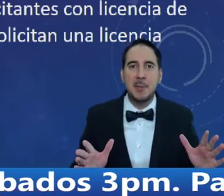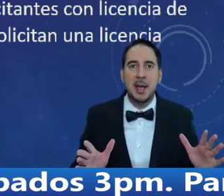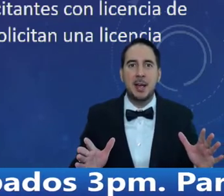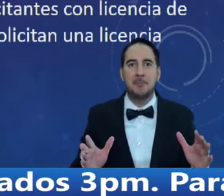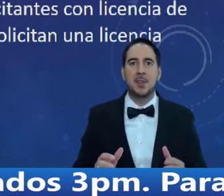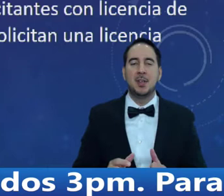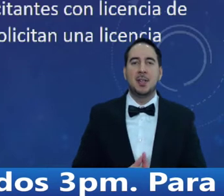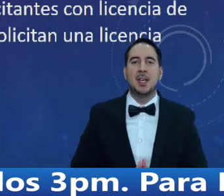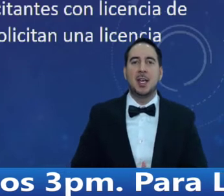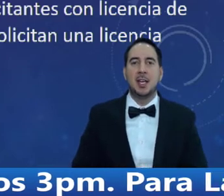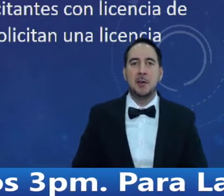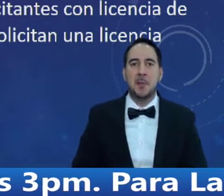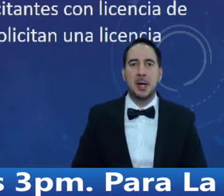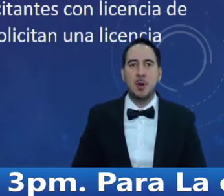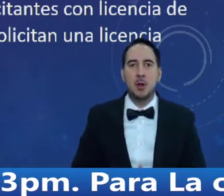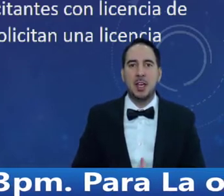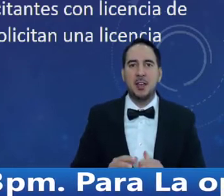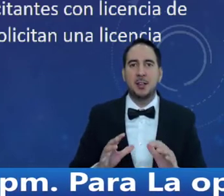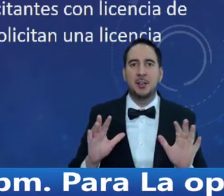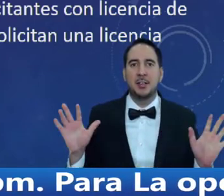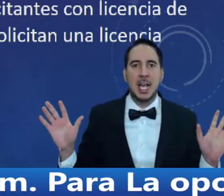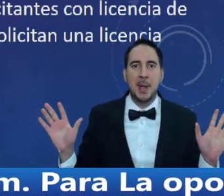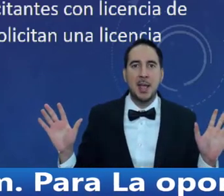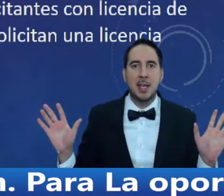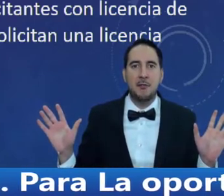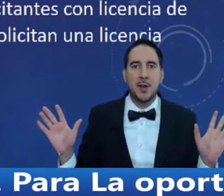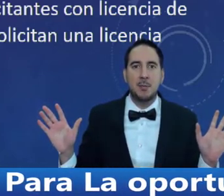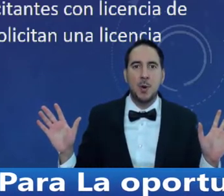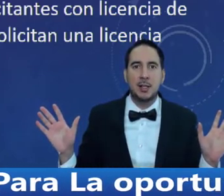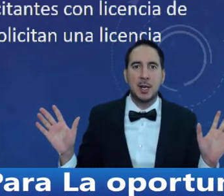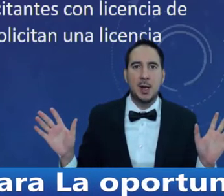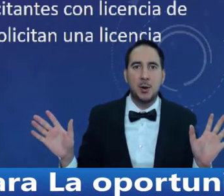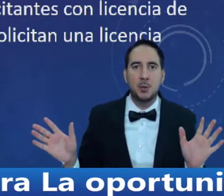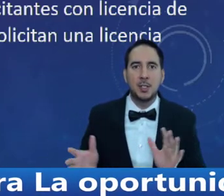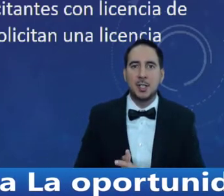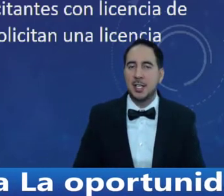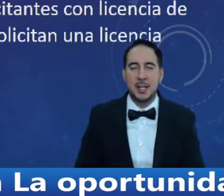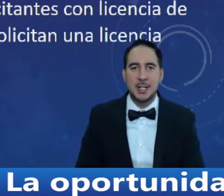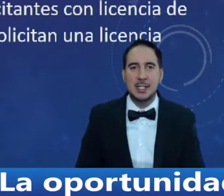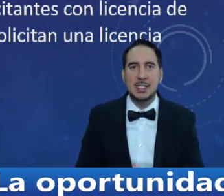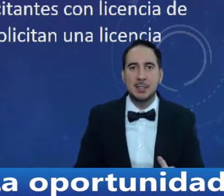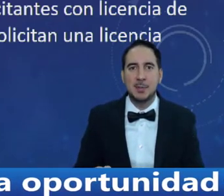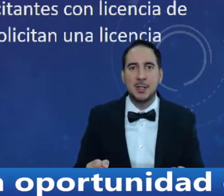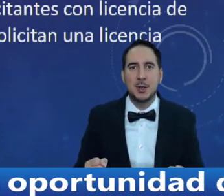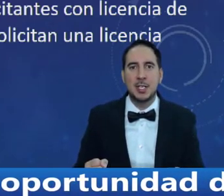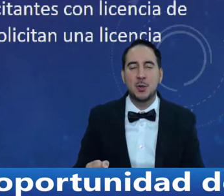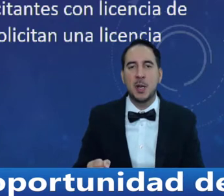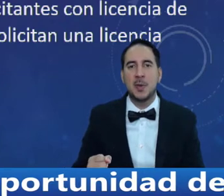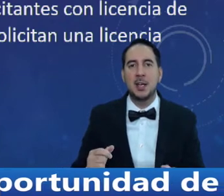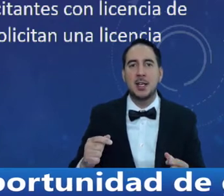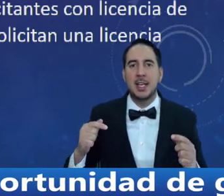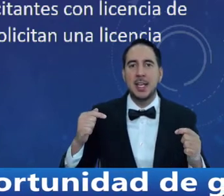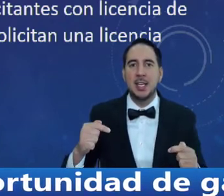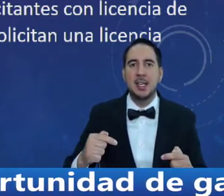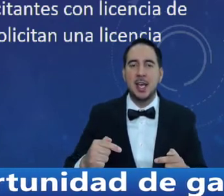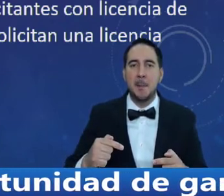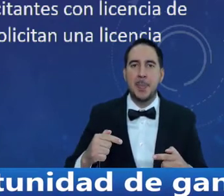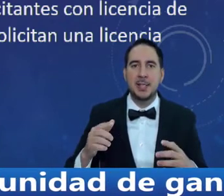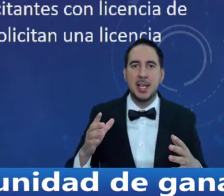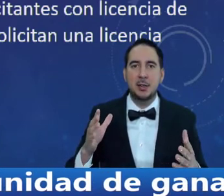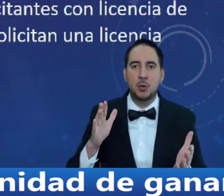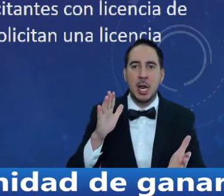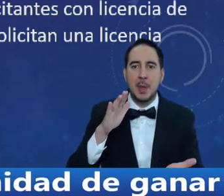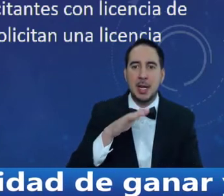el fin de semana, me recuerdo que llamé enfermo al trabajo, y me dio esa soberbia, y